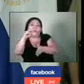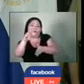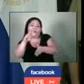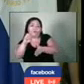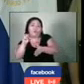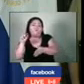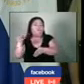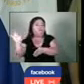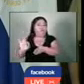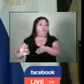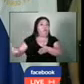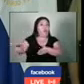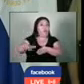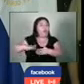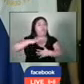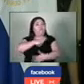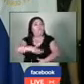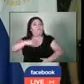skatepark que tiene El Salvador.